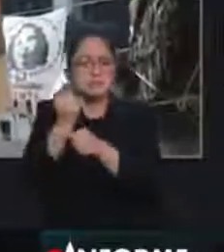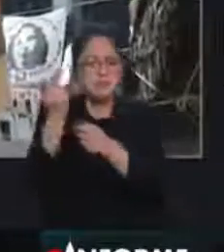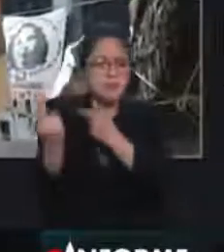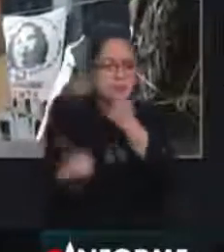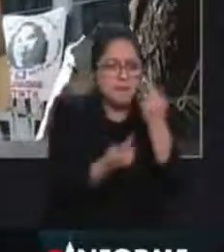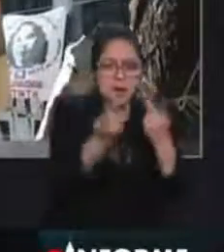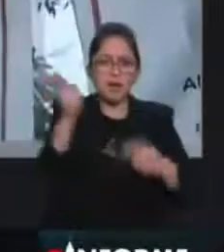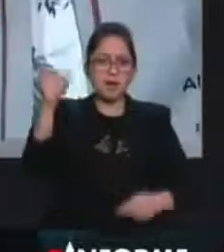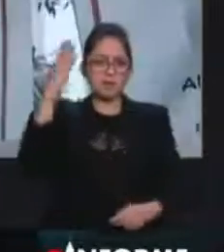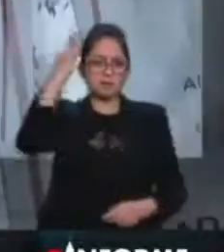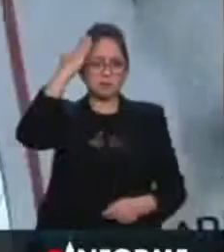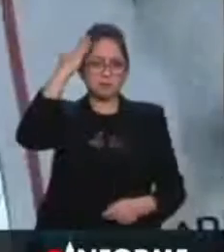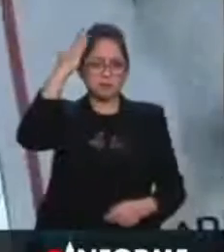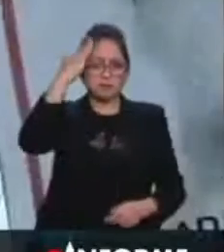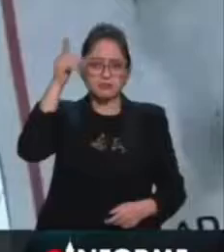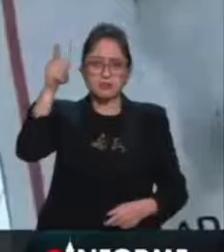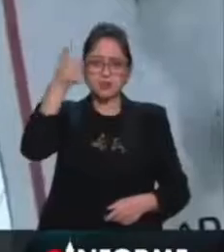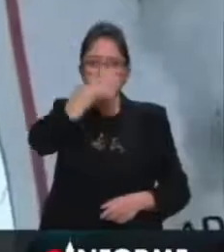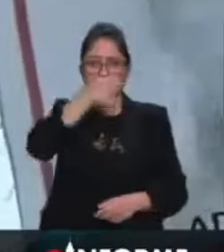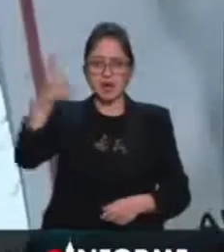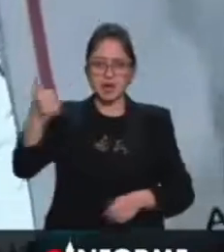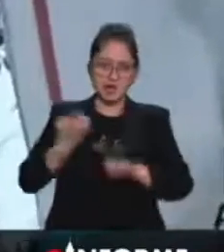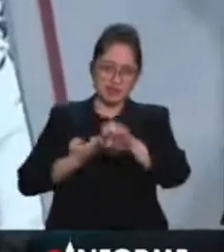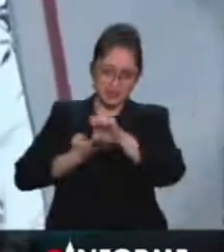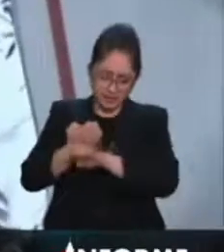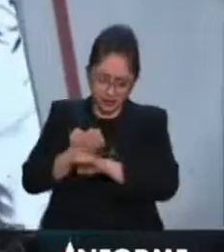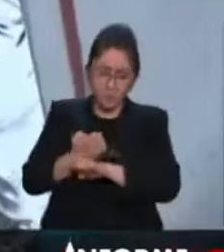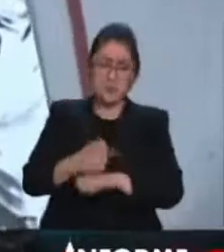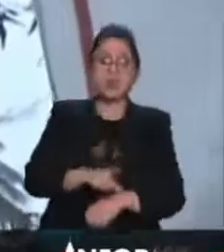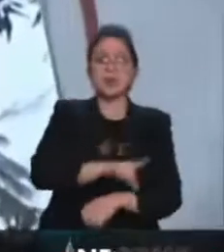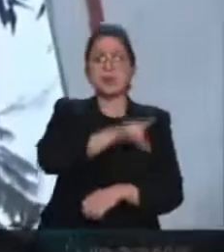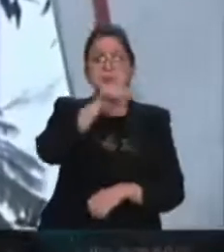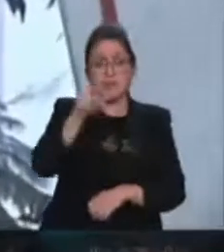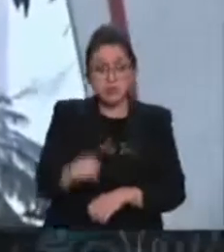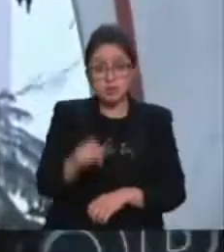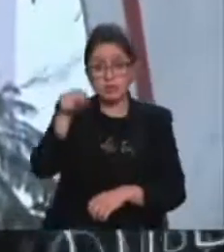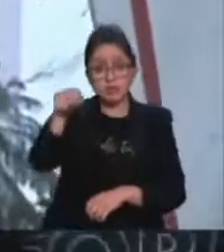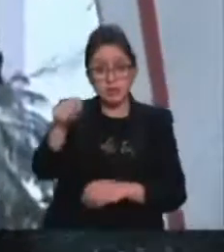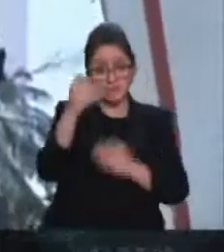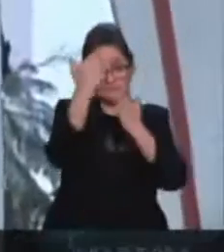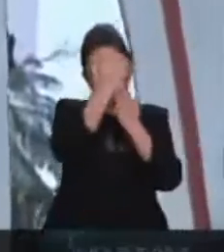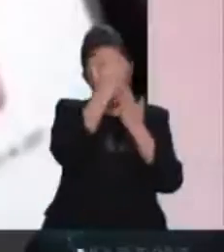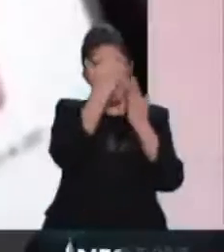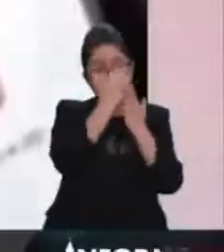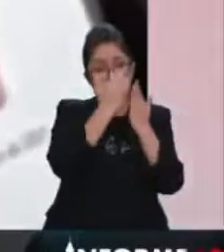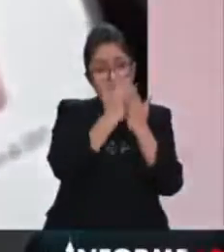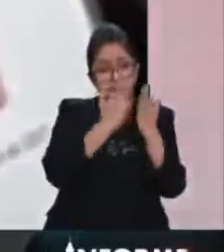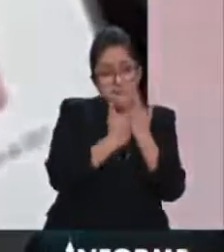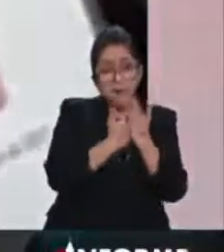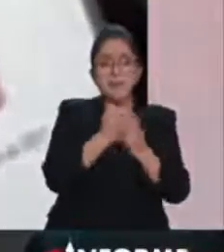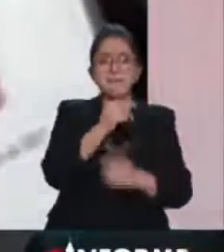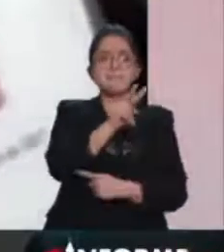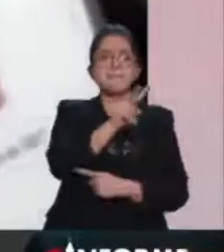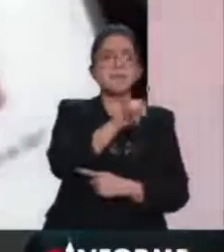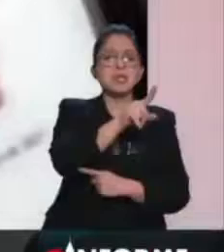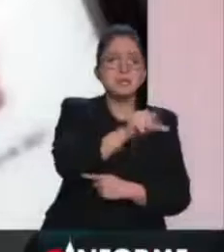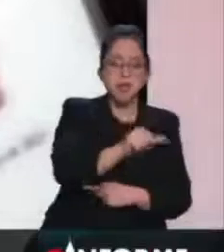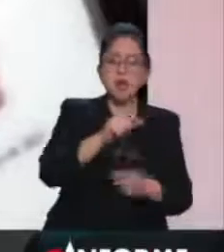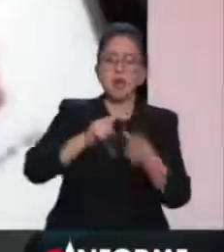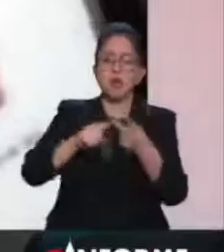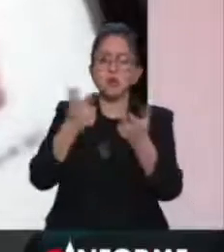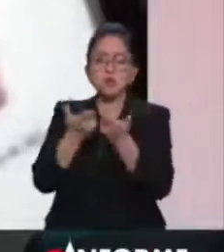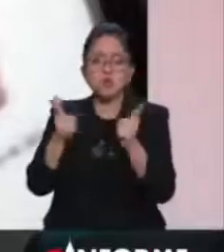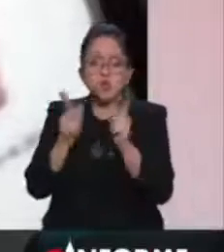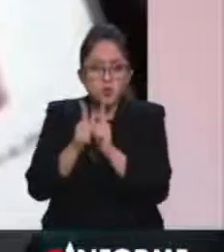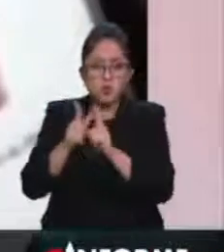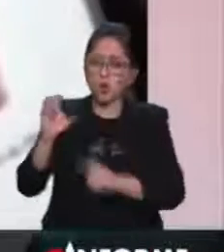con autoridades de los estados y, por supuesto, tiene una agenda muy amplia, muy extensa, con víctimas, con colectivos, con organizaciones